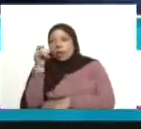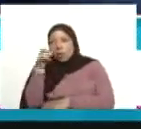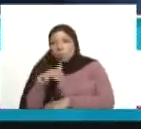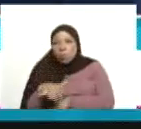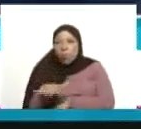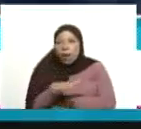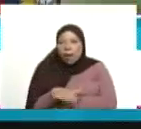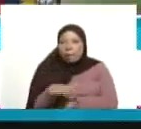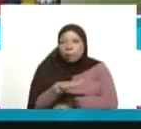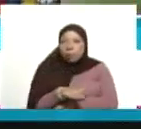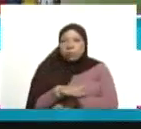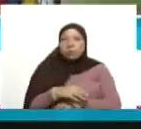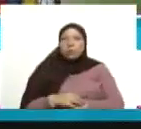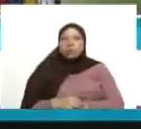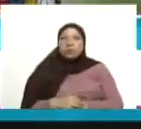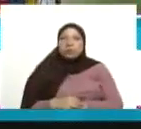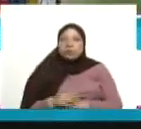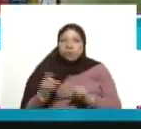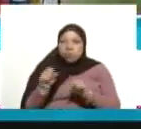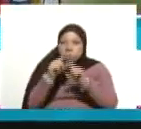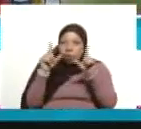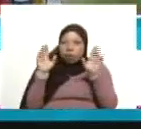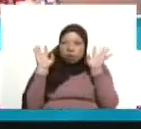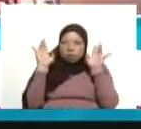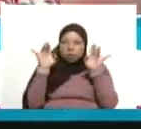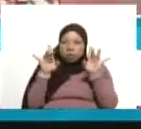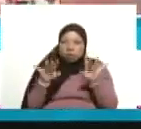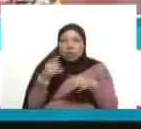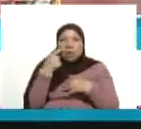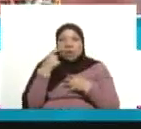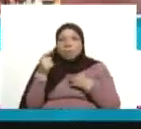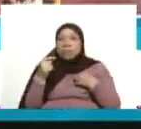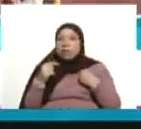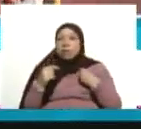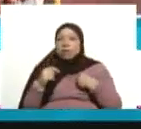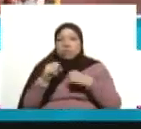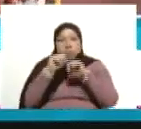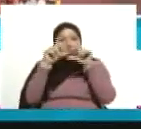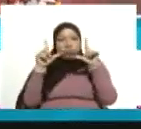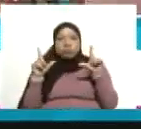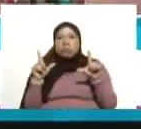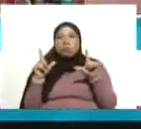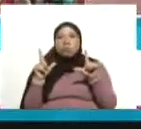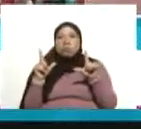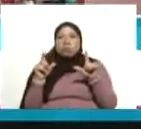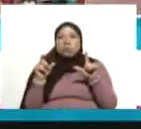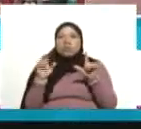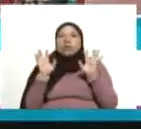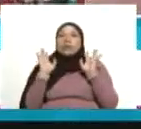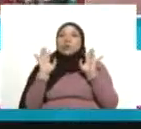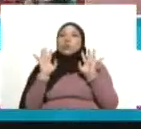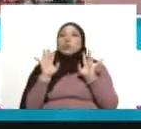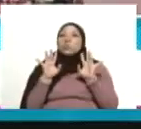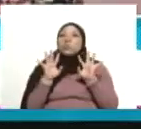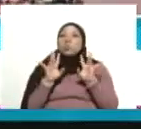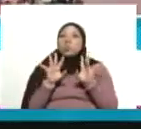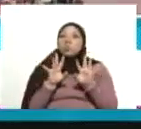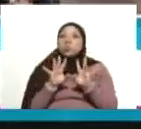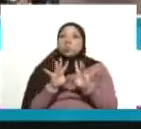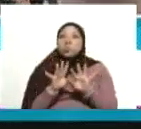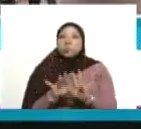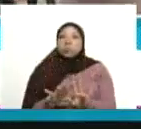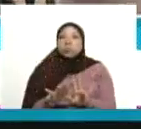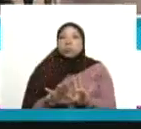Tengo que decirle que la que más me impresionó esta semana fue la de Santa Elena de Guairén. No sé dónde salió tanta gente, ¿será que se trajeron